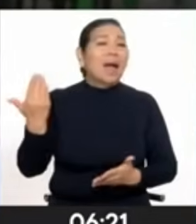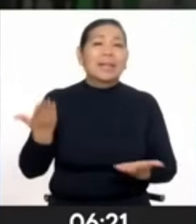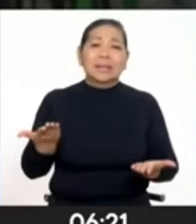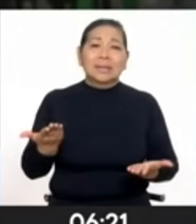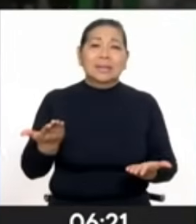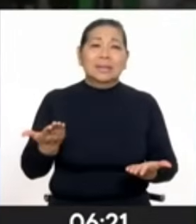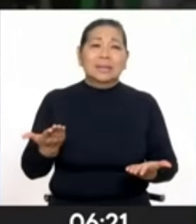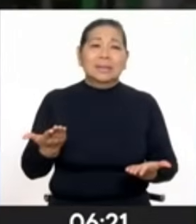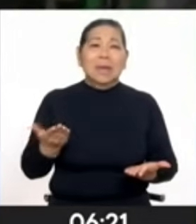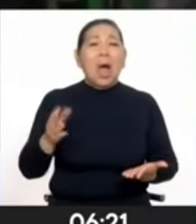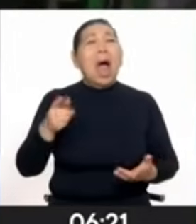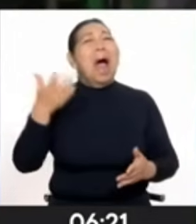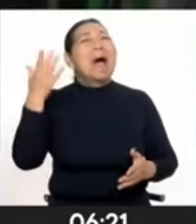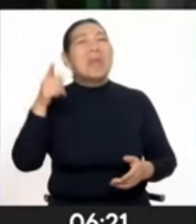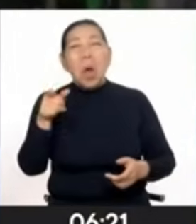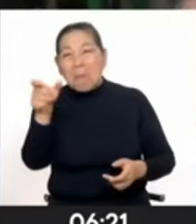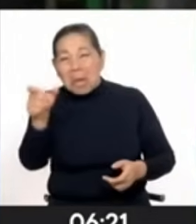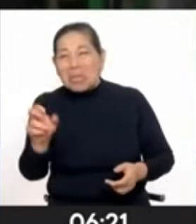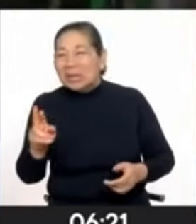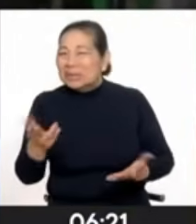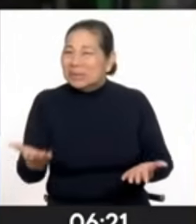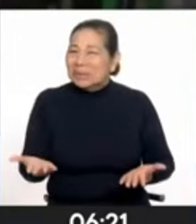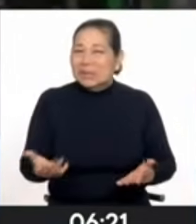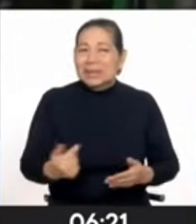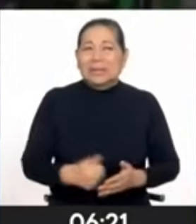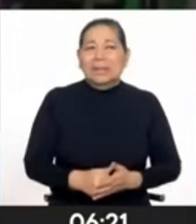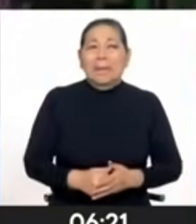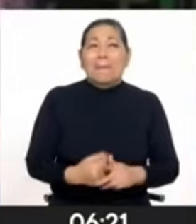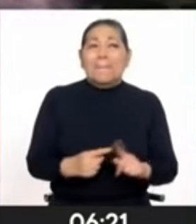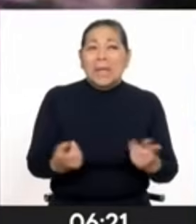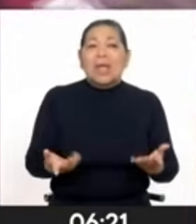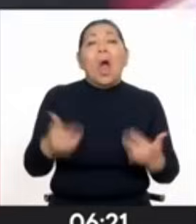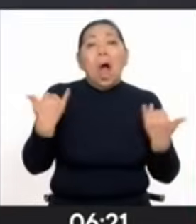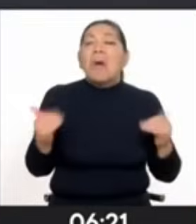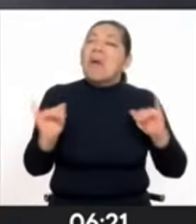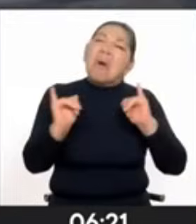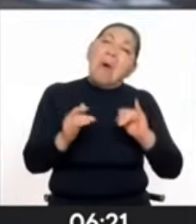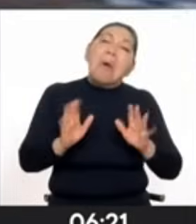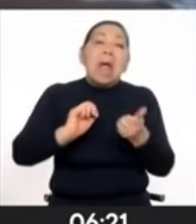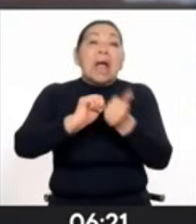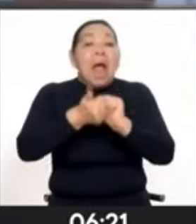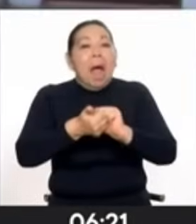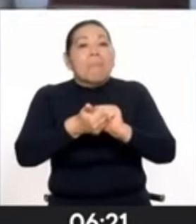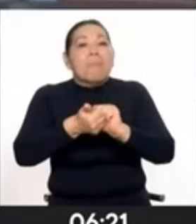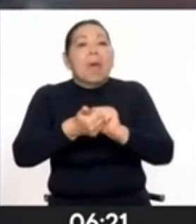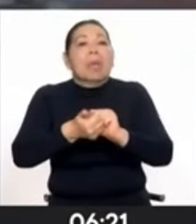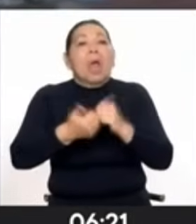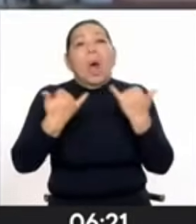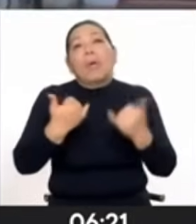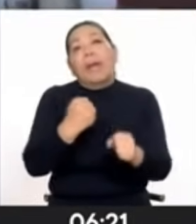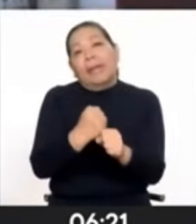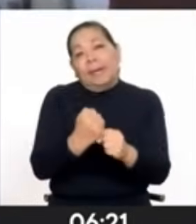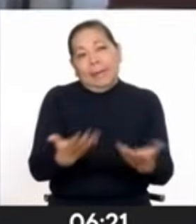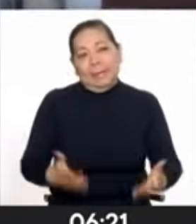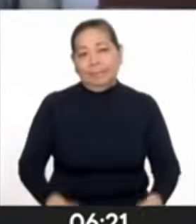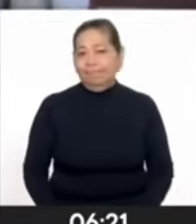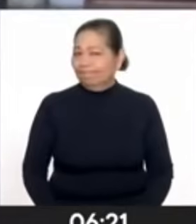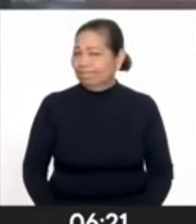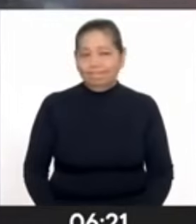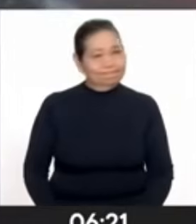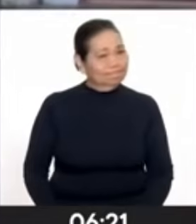se dedicaban en el pasado a cosas ilícitas de repente, ¿no? ¿Me entiende usted? Han trabajado acá, se han regenerado. Finalmente, caballero, para